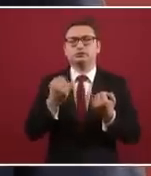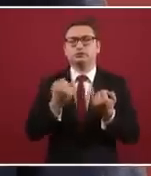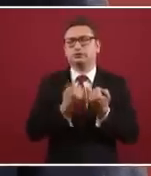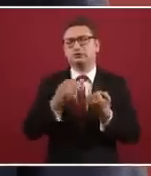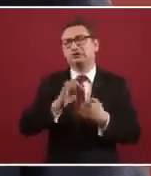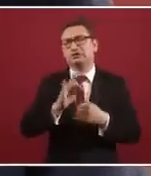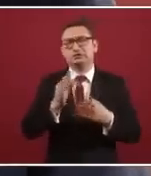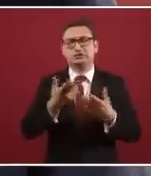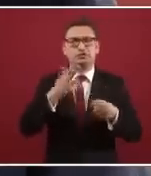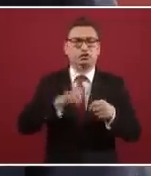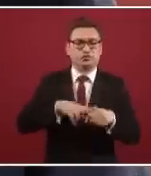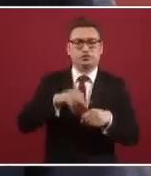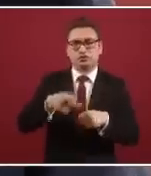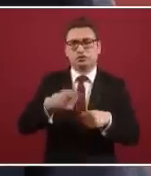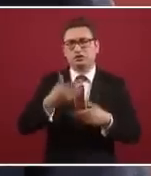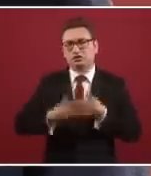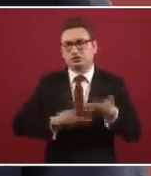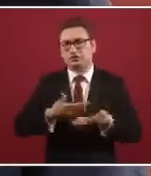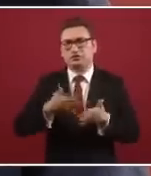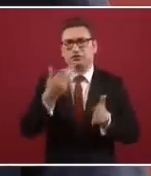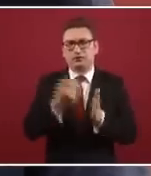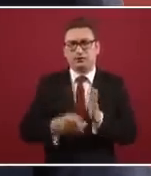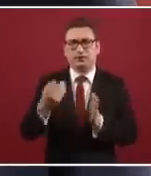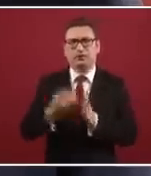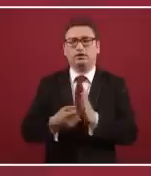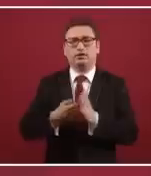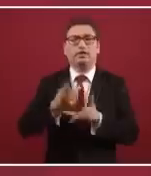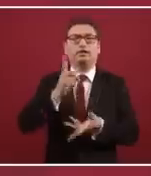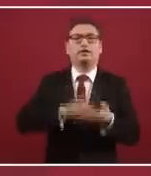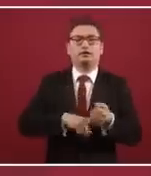que sirvan al mismo tiempo de